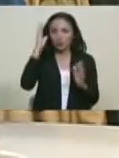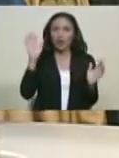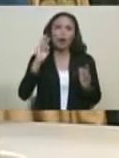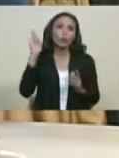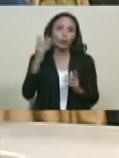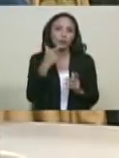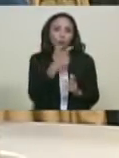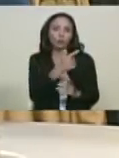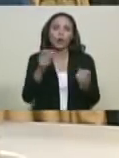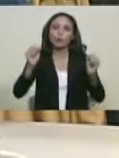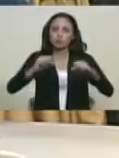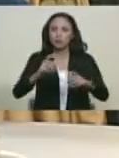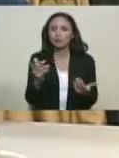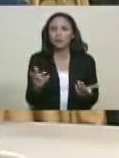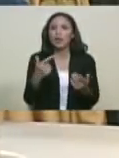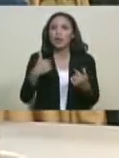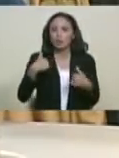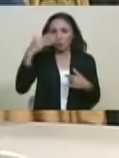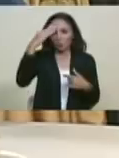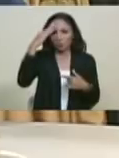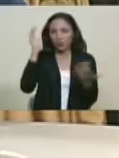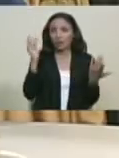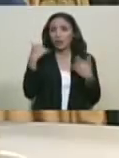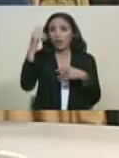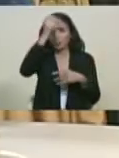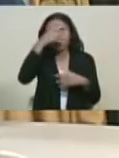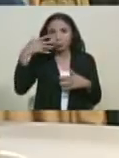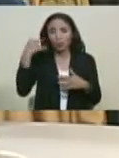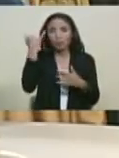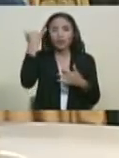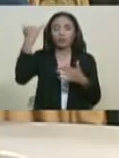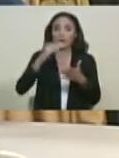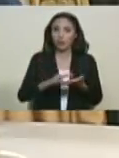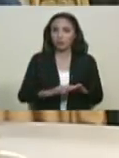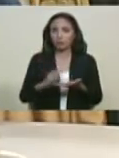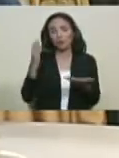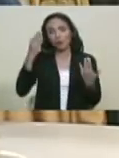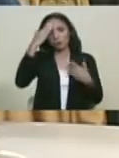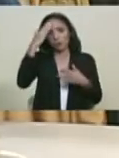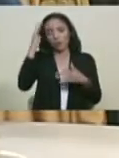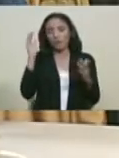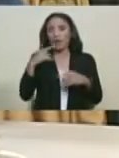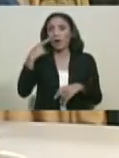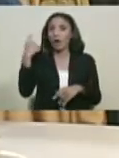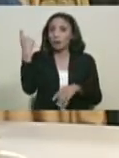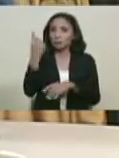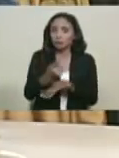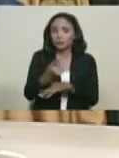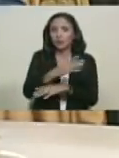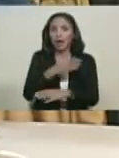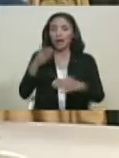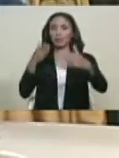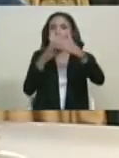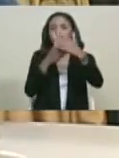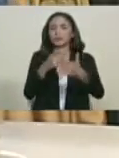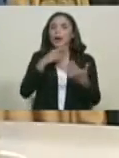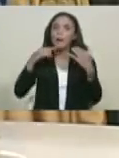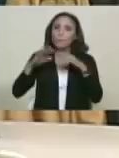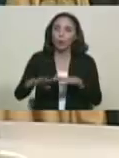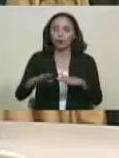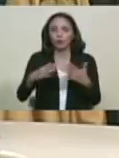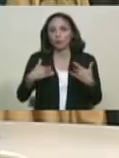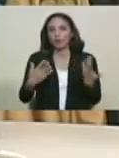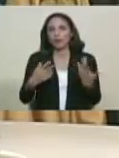y afirma que el gobierno de donald trump sabía y autorizó el atentado para asesinarme